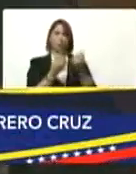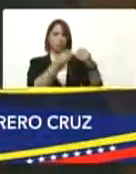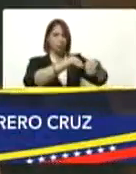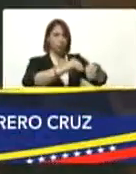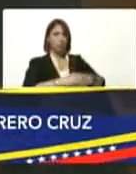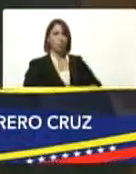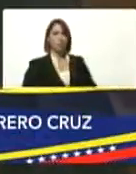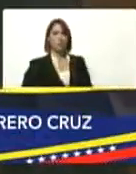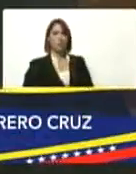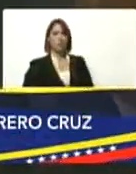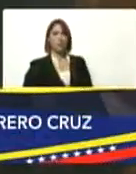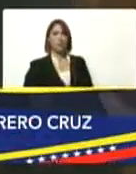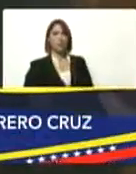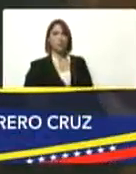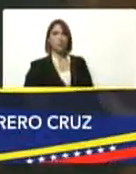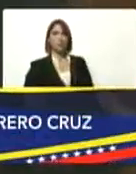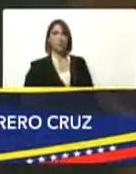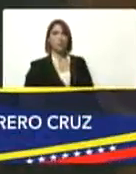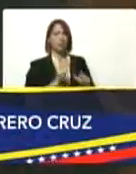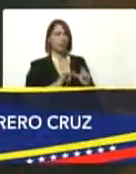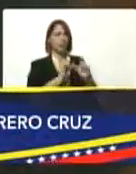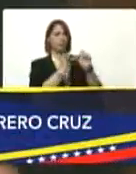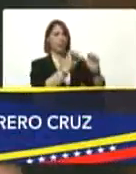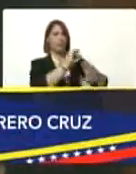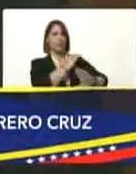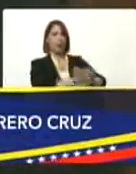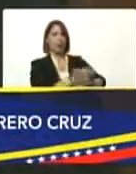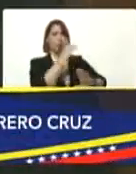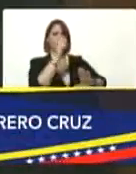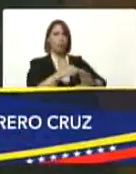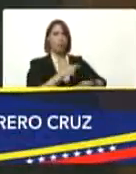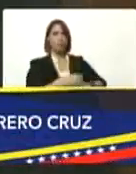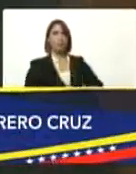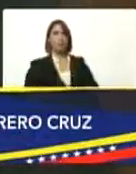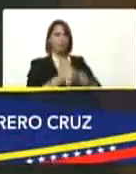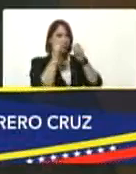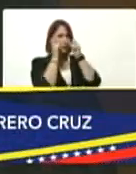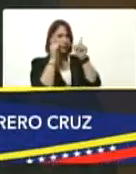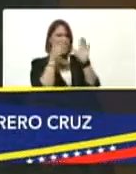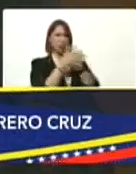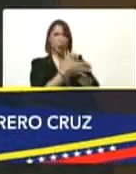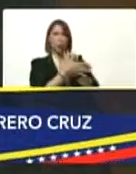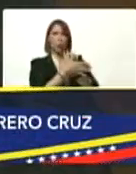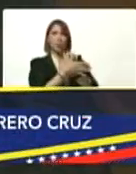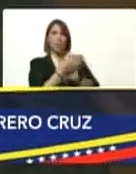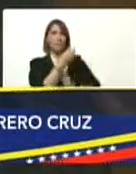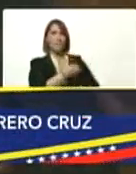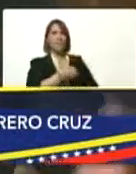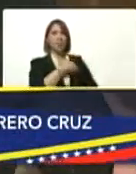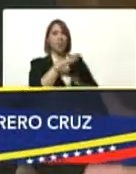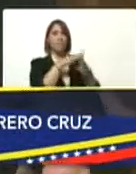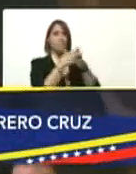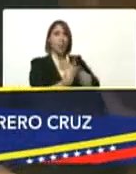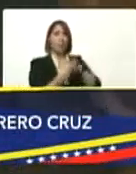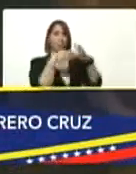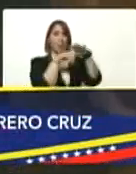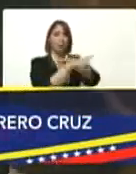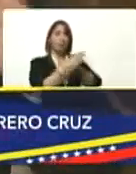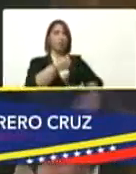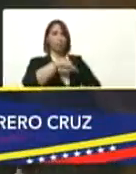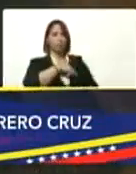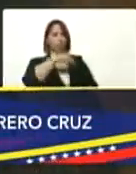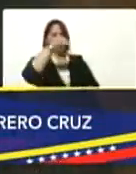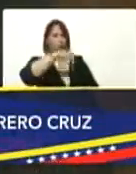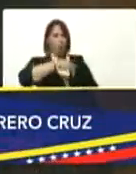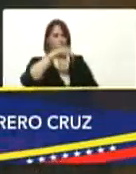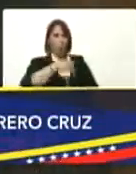y lo que hacemos, continuarlo reforzando, sobre todo el impacto de esa misión Barrio Adentro. Hoy nosotros tuvimos la oportunidad